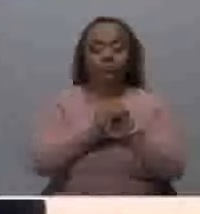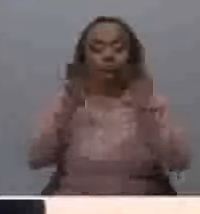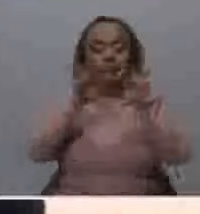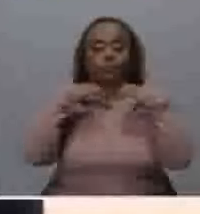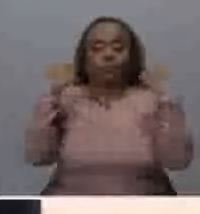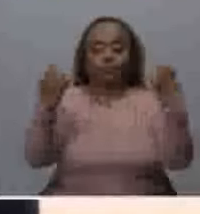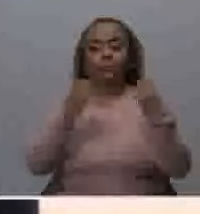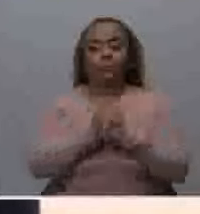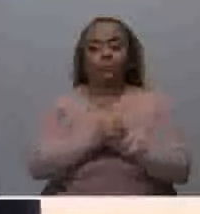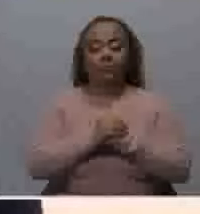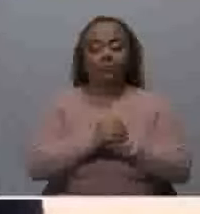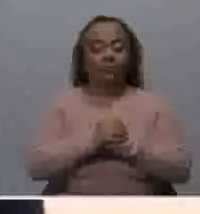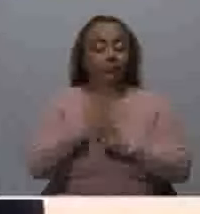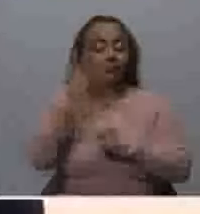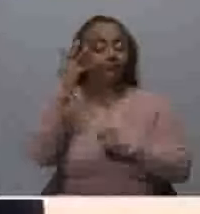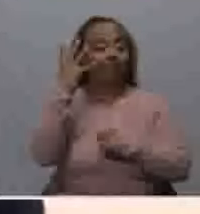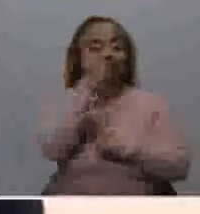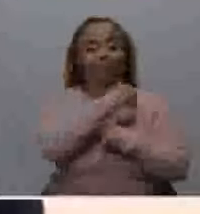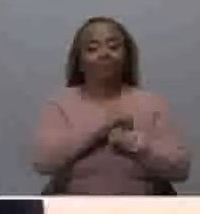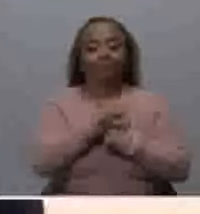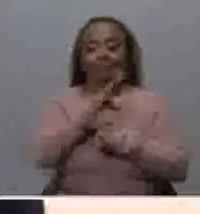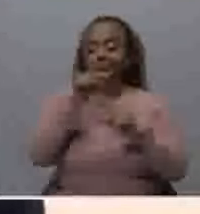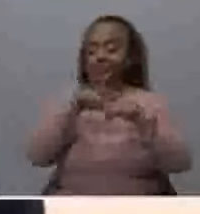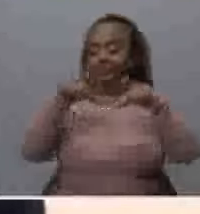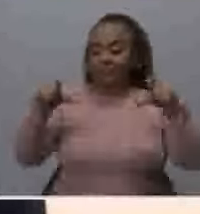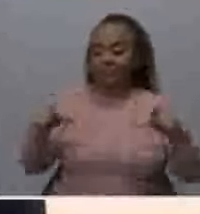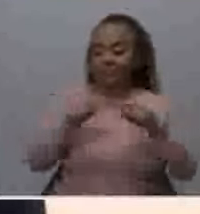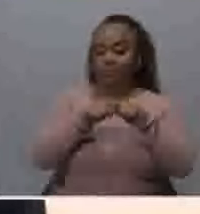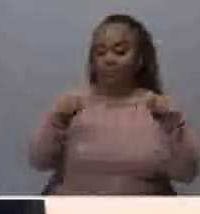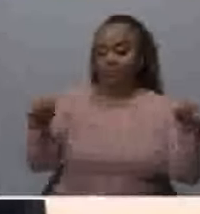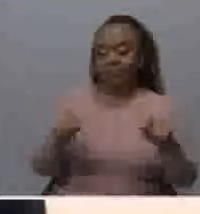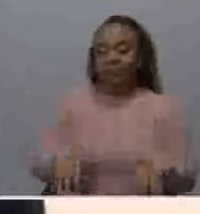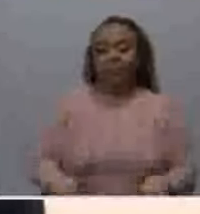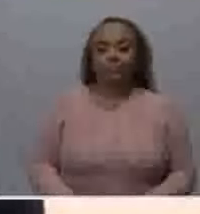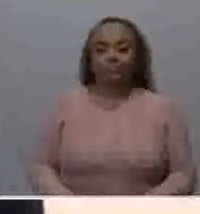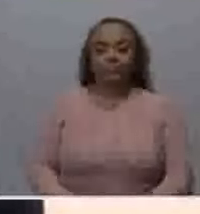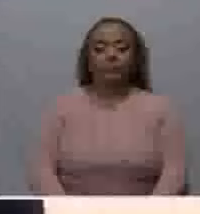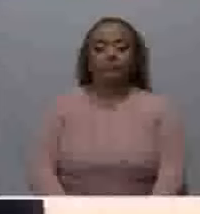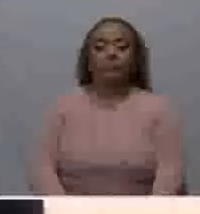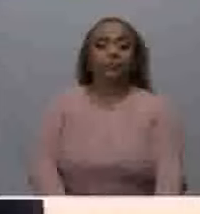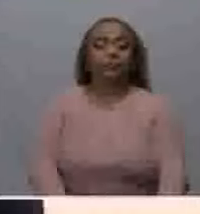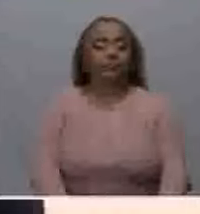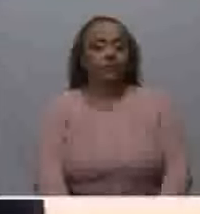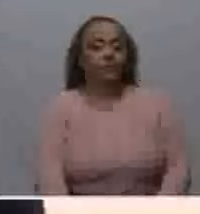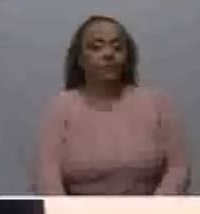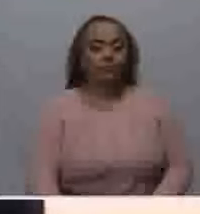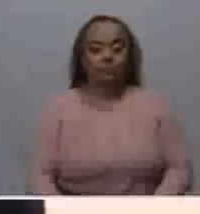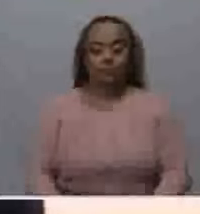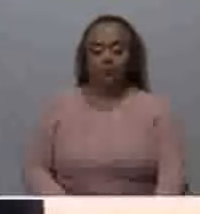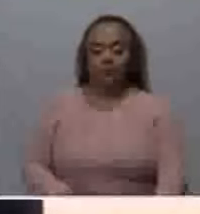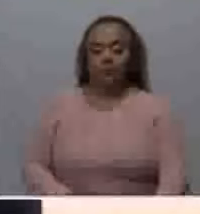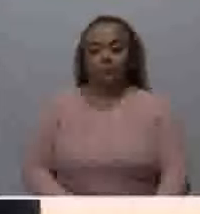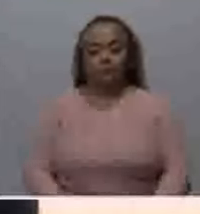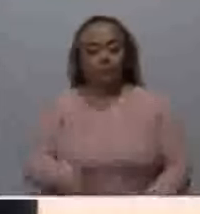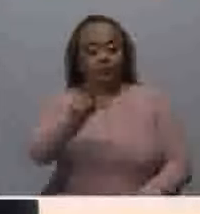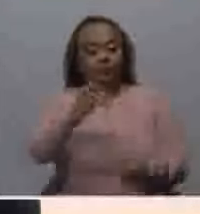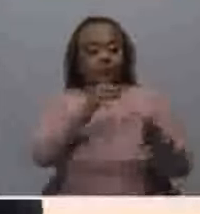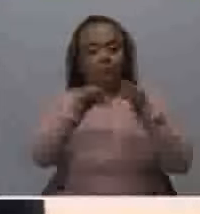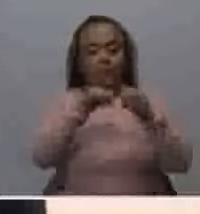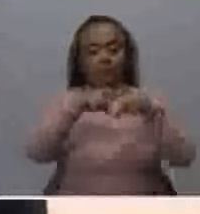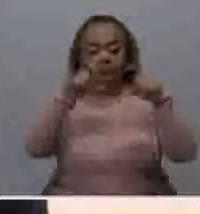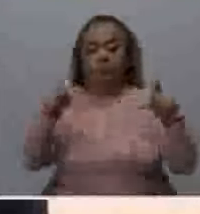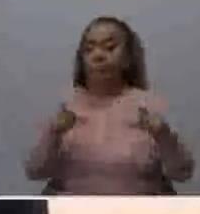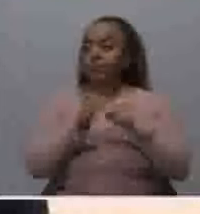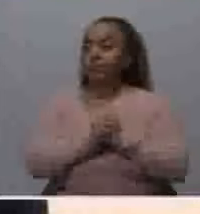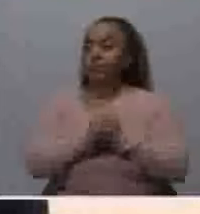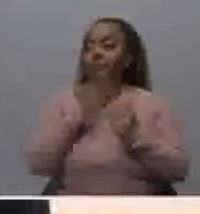semejante belleza. Eran dimensiones de cancha. Lo que había que detallarle pues al terreno de juego.